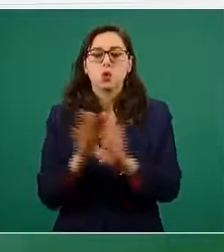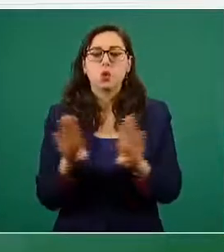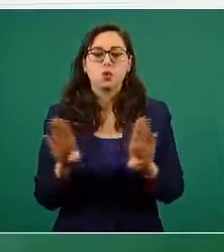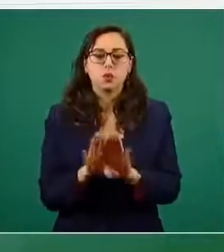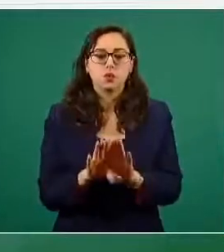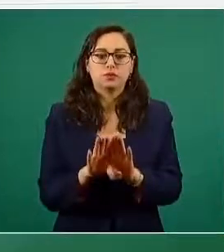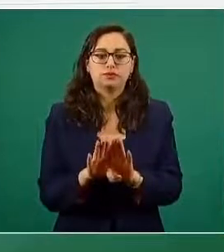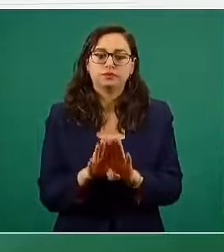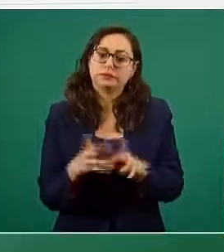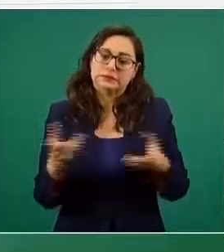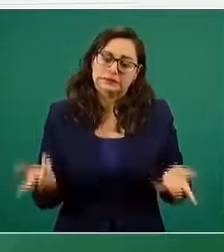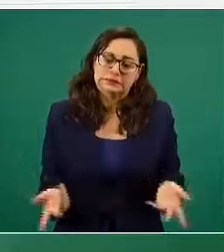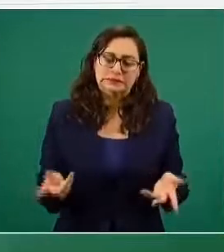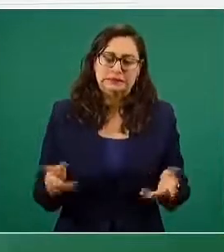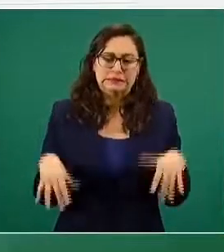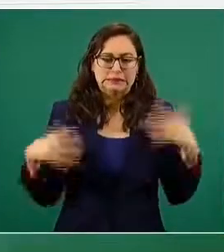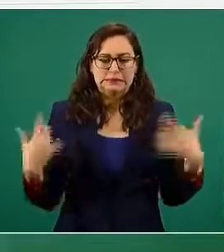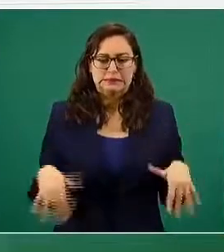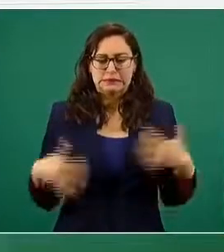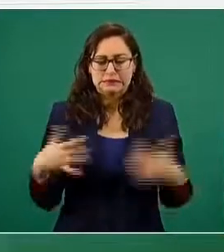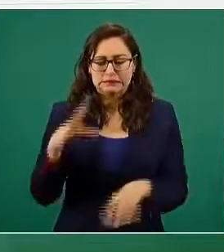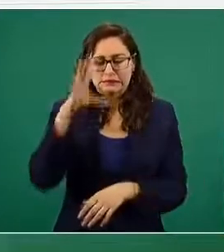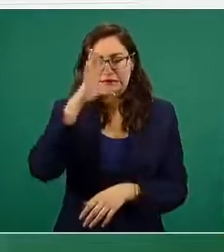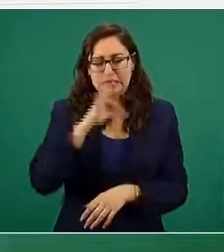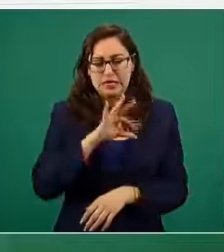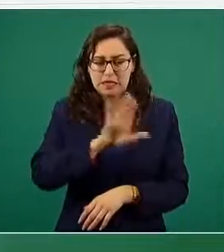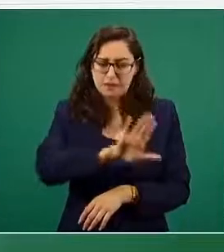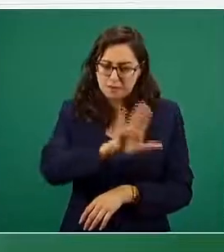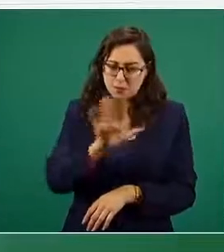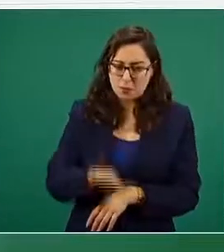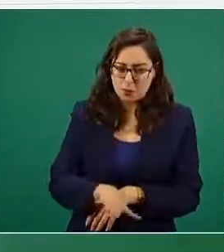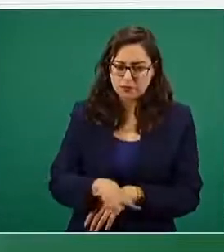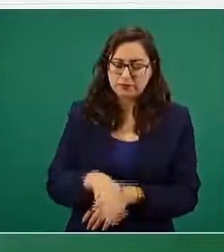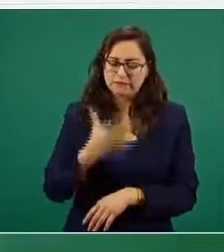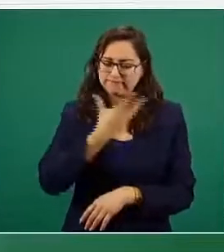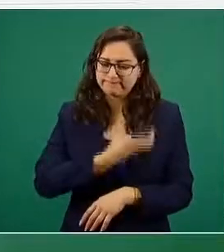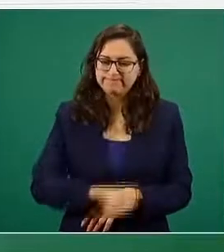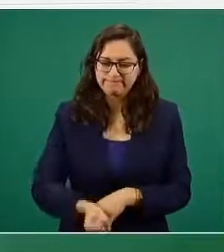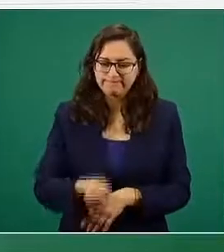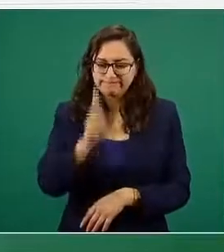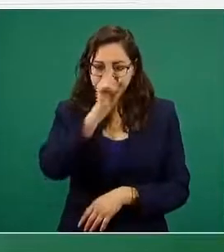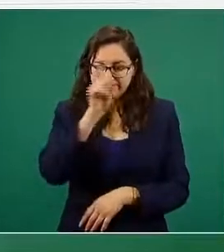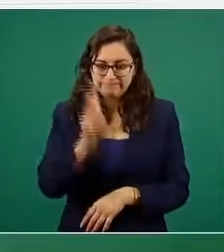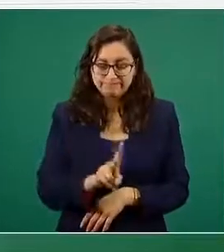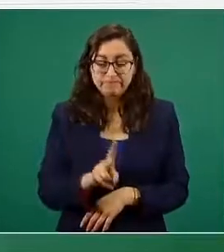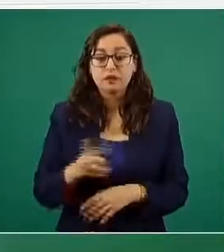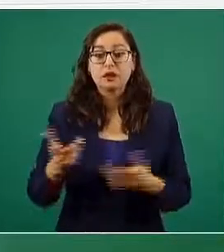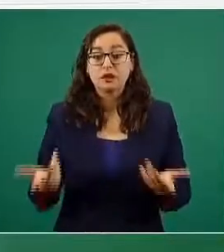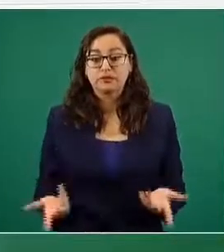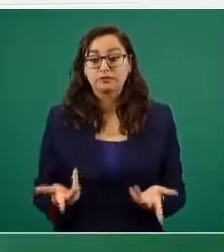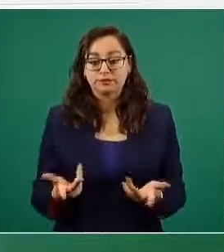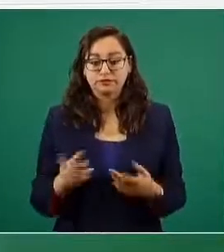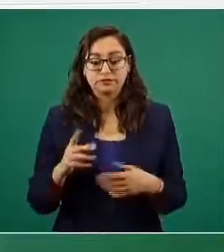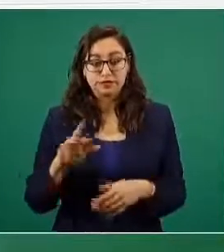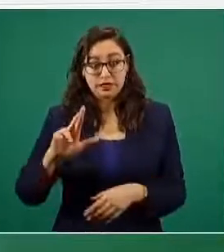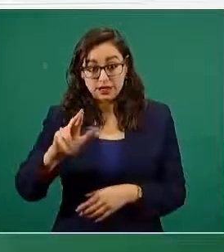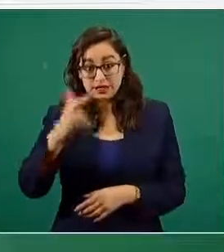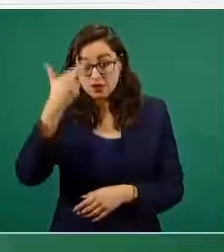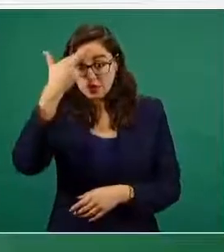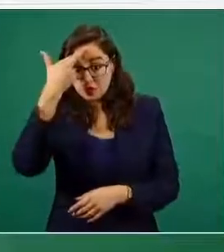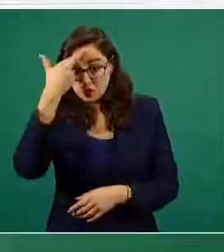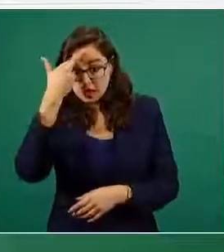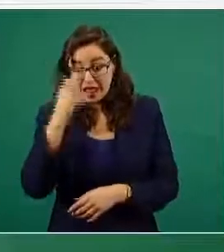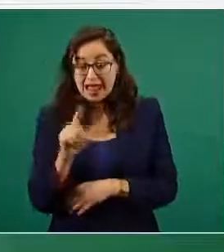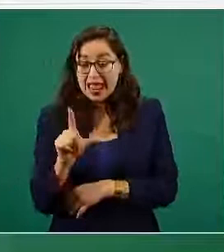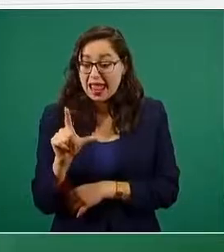más desafortunado de la enfermedad, que es la pérdida de la vida, y es la letalidad. Recordar que la letalidad de